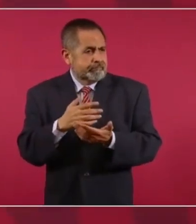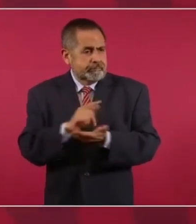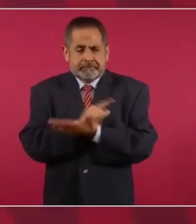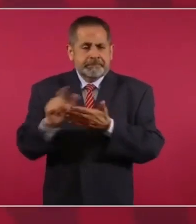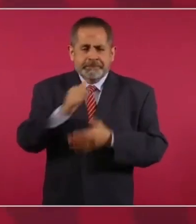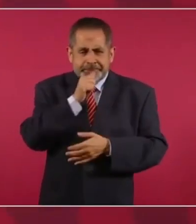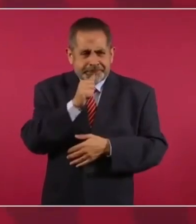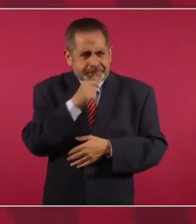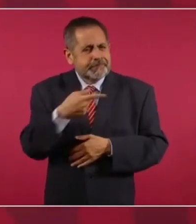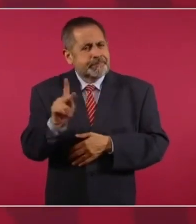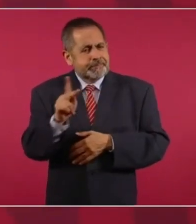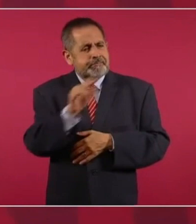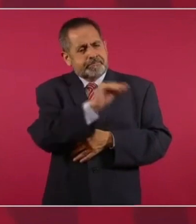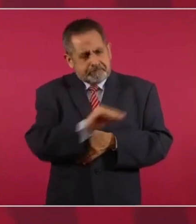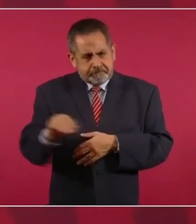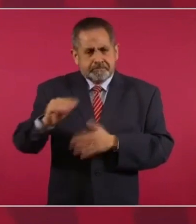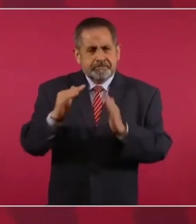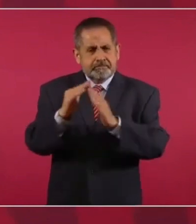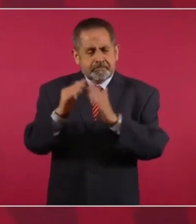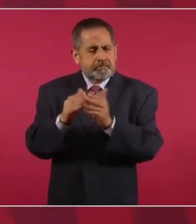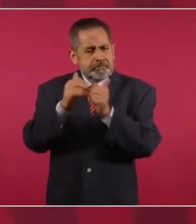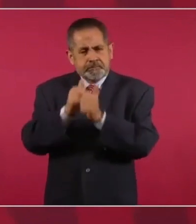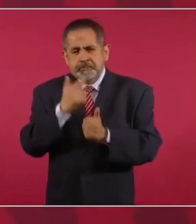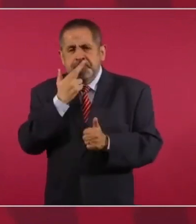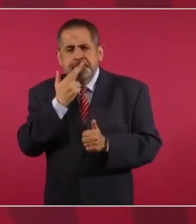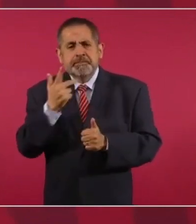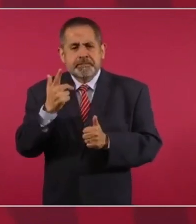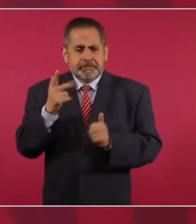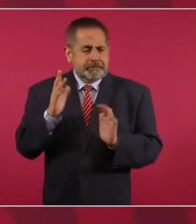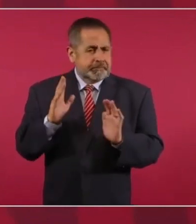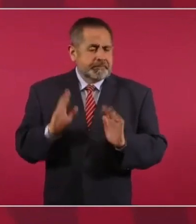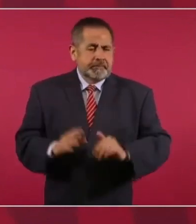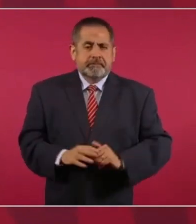continuara su proceso en su domicilio.